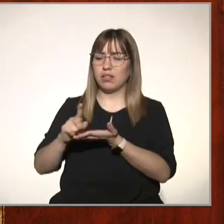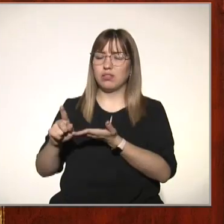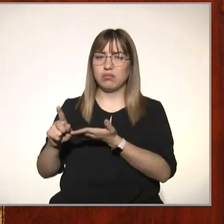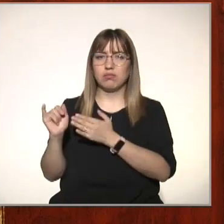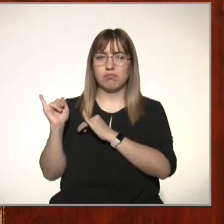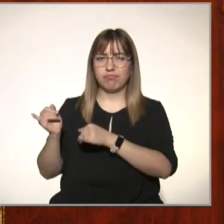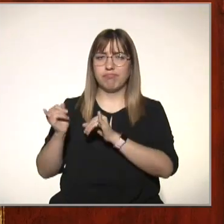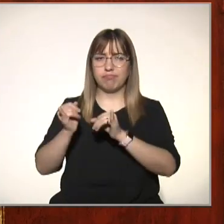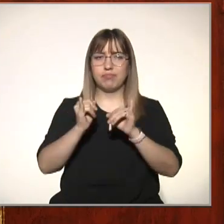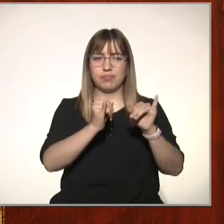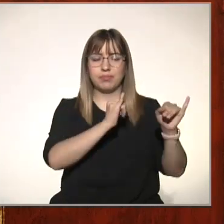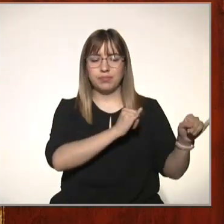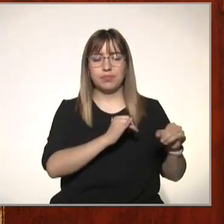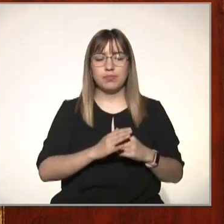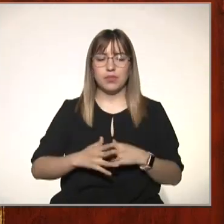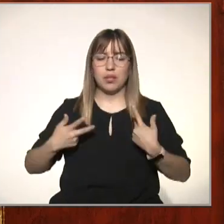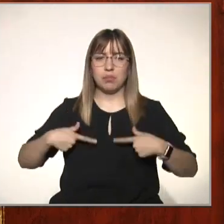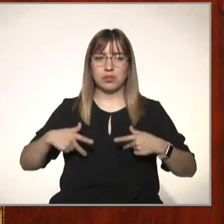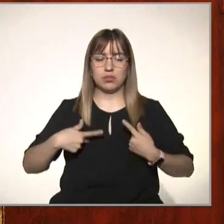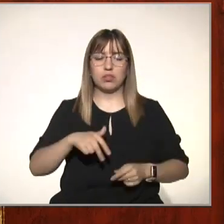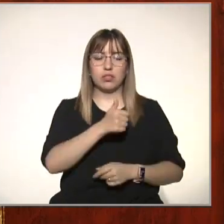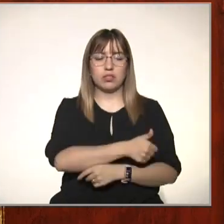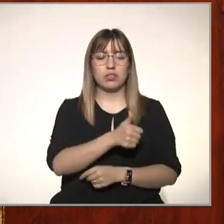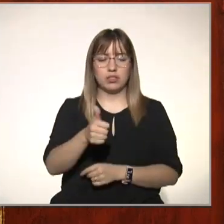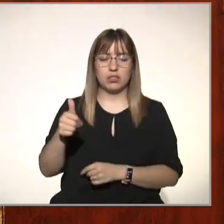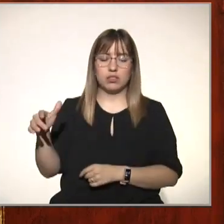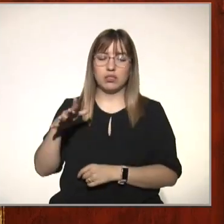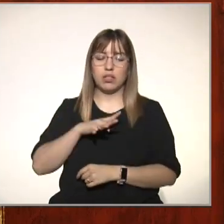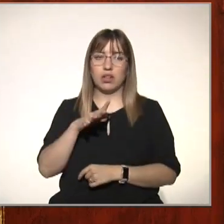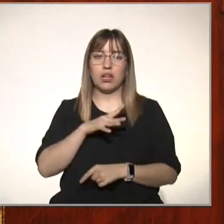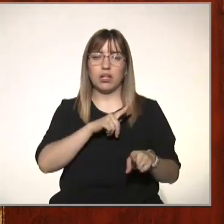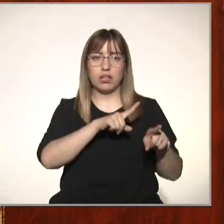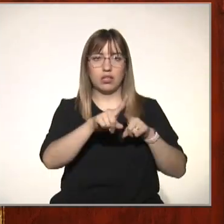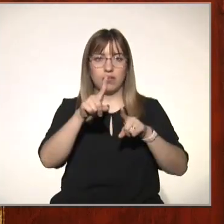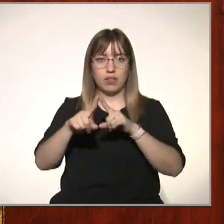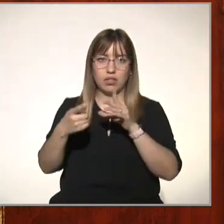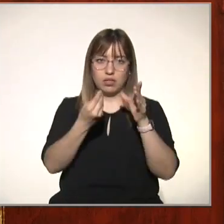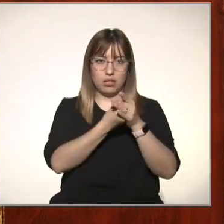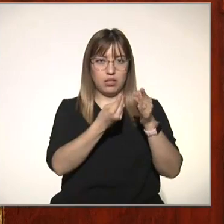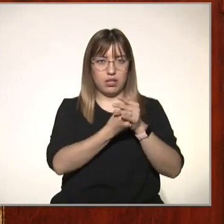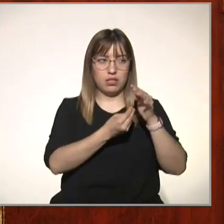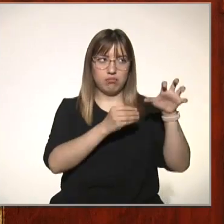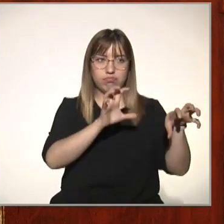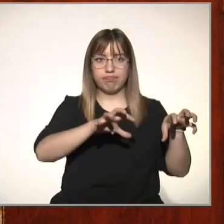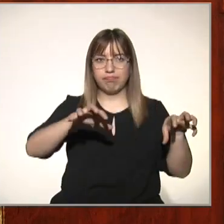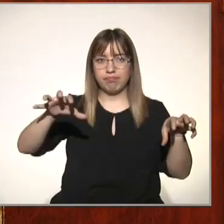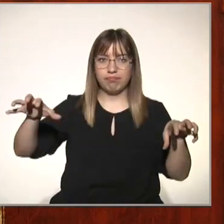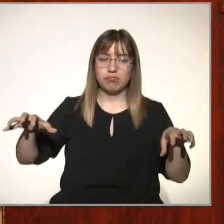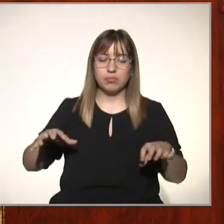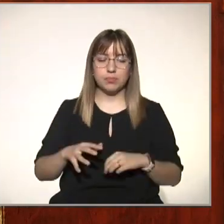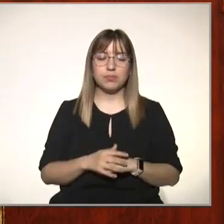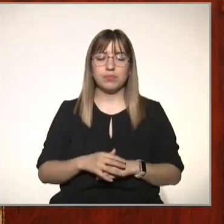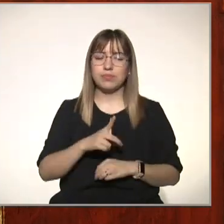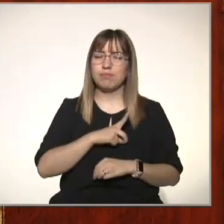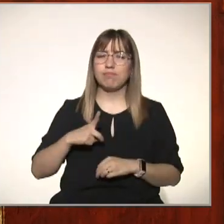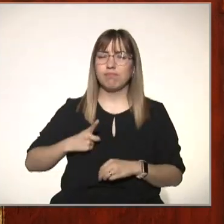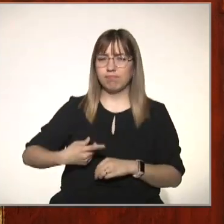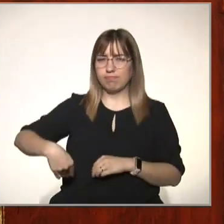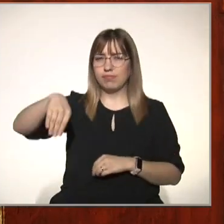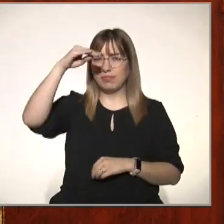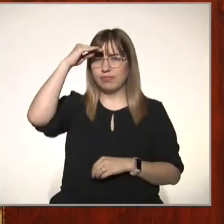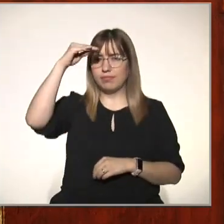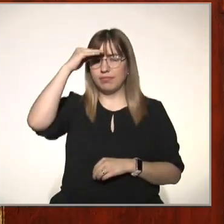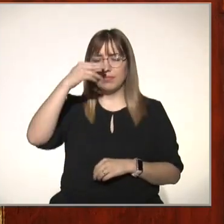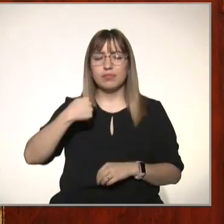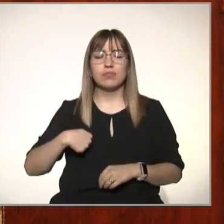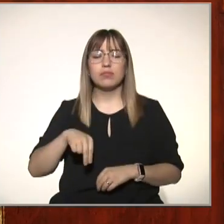Entonces, desde los privilegios que cada quien tiene, porque todos tenemos privilegios, depende de qué lugar ocupemos, tenemos que reflexionar cómo